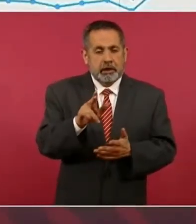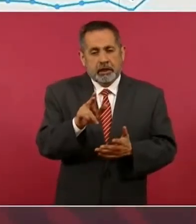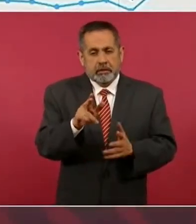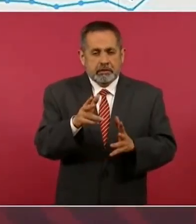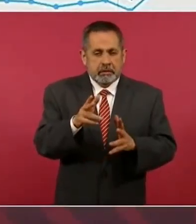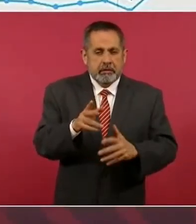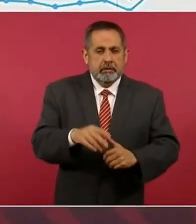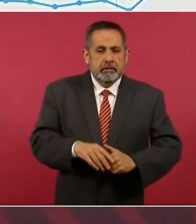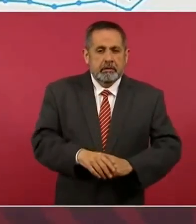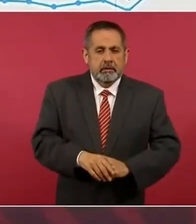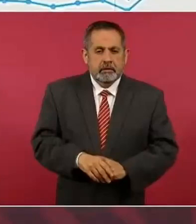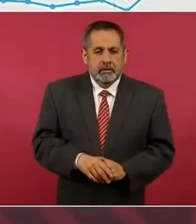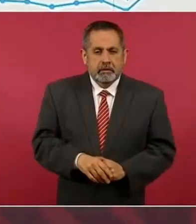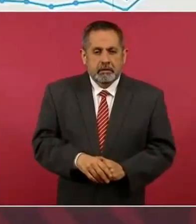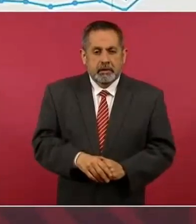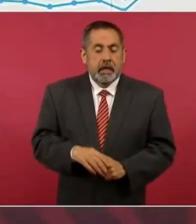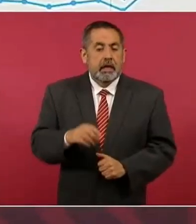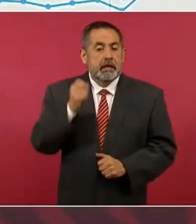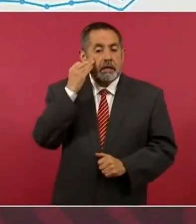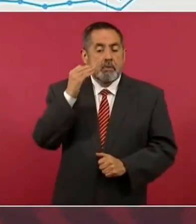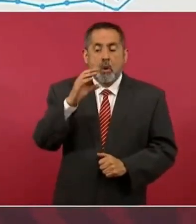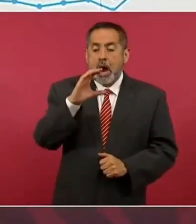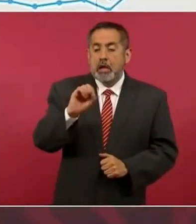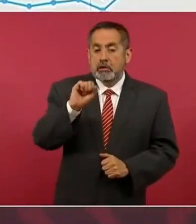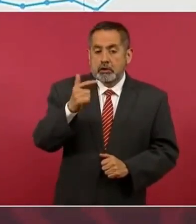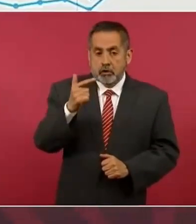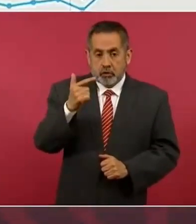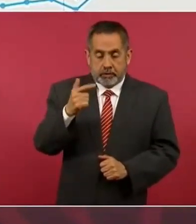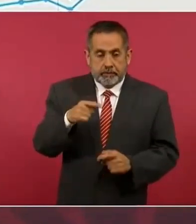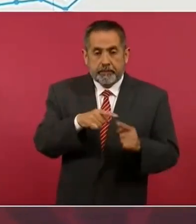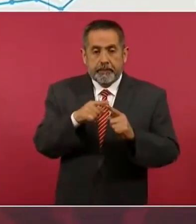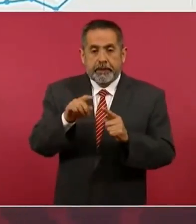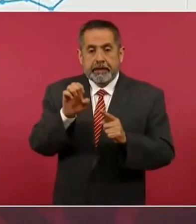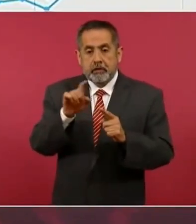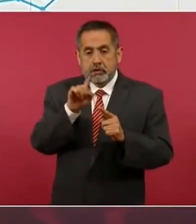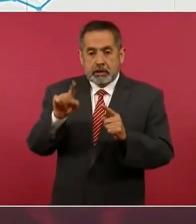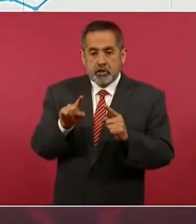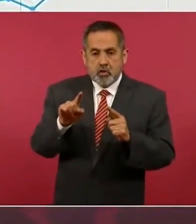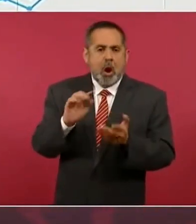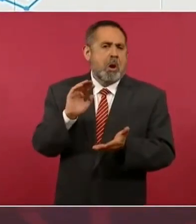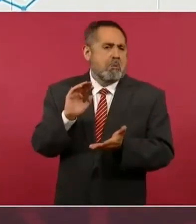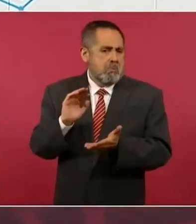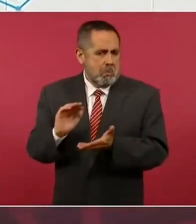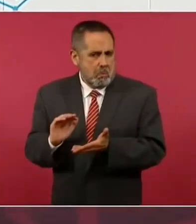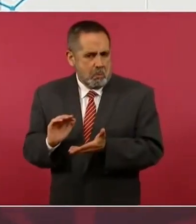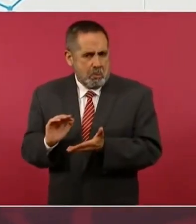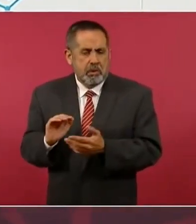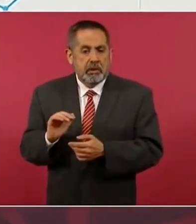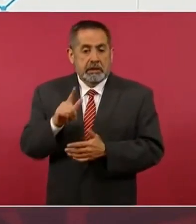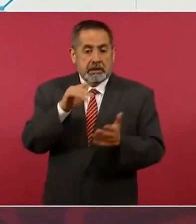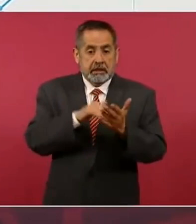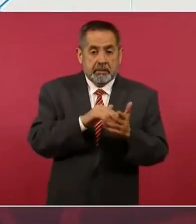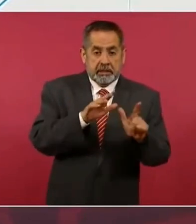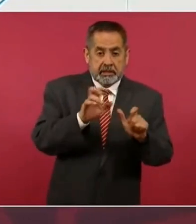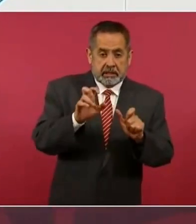7.988. De Salinas, de Cedillo, aquí bajó de